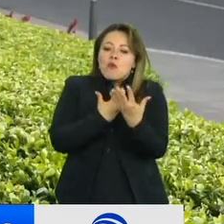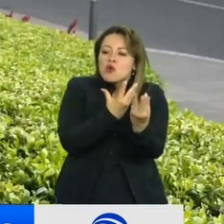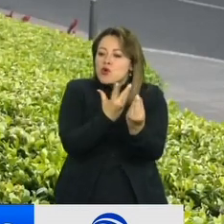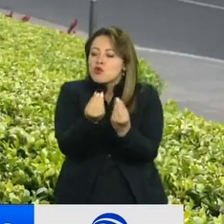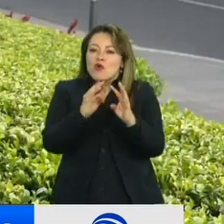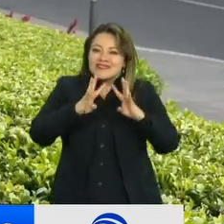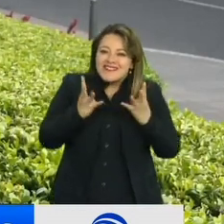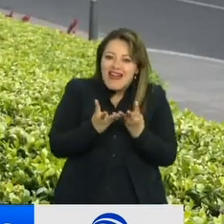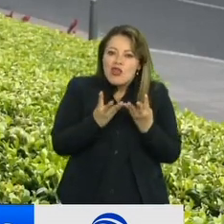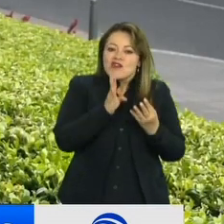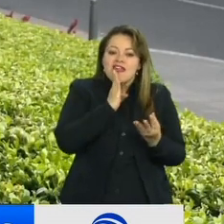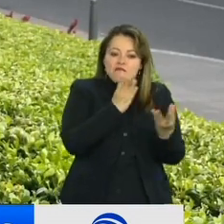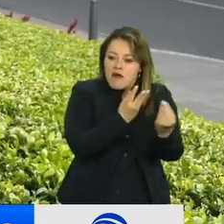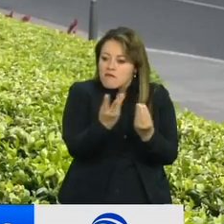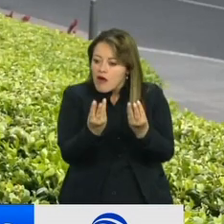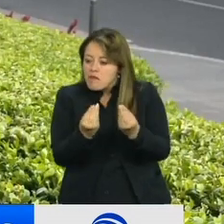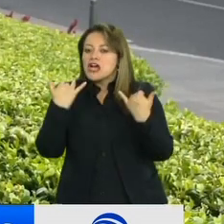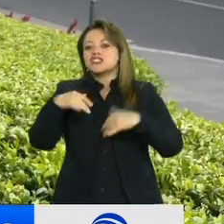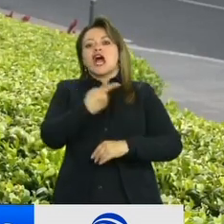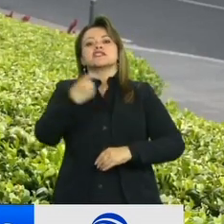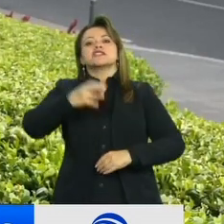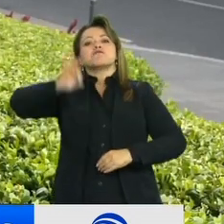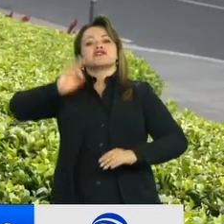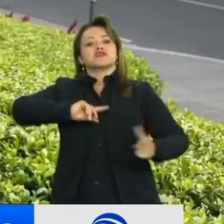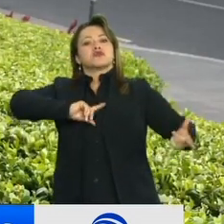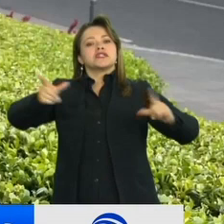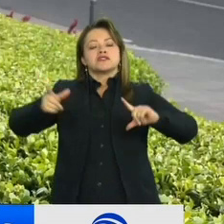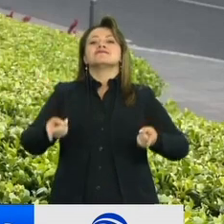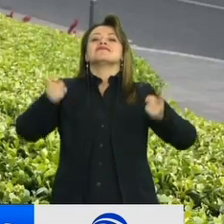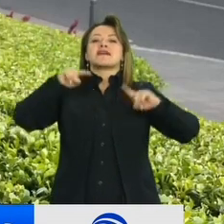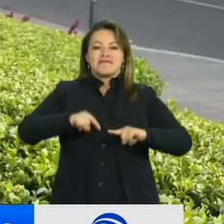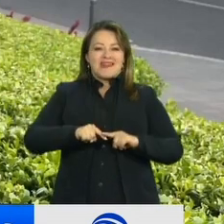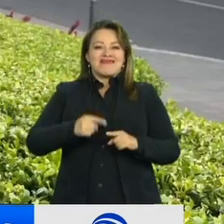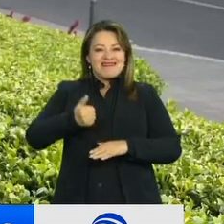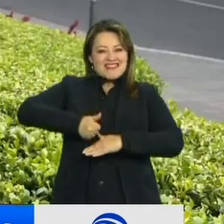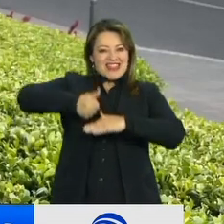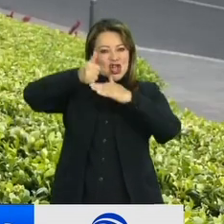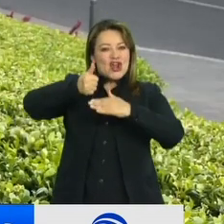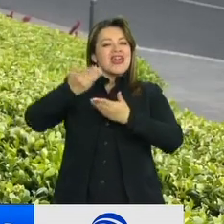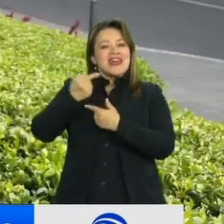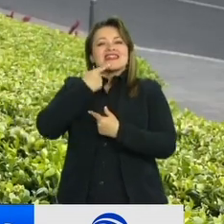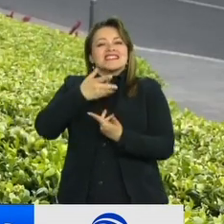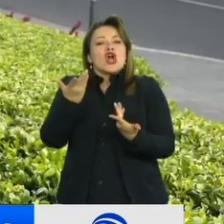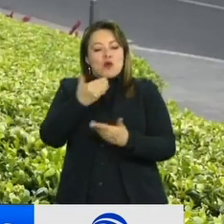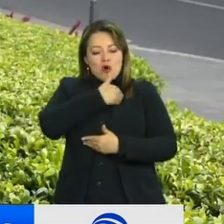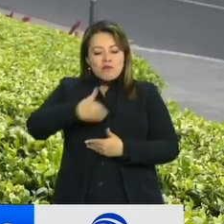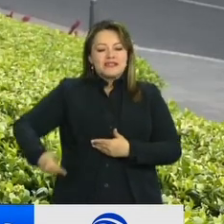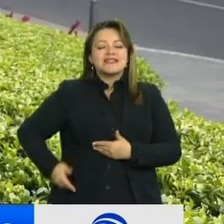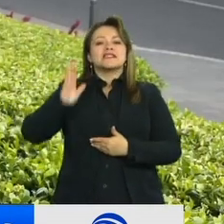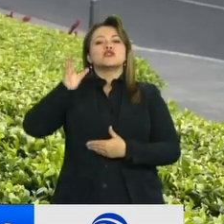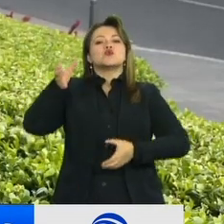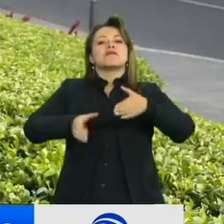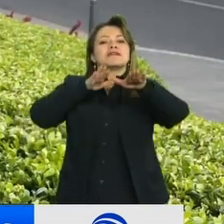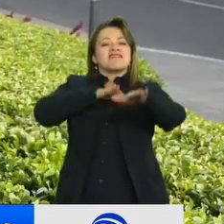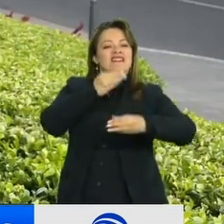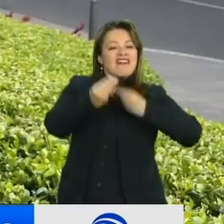de la República y que ya está en un 100%, pero también nos comentó cómo se va a desarrollar esa presidencia de la Cámara de Representantes y